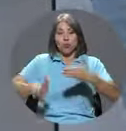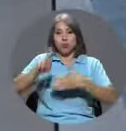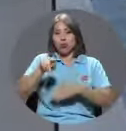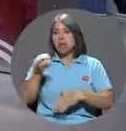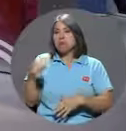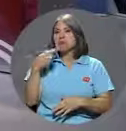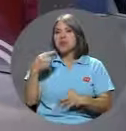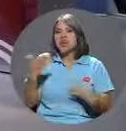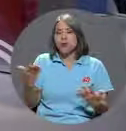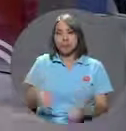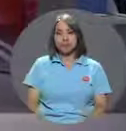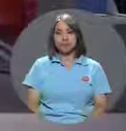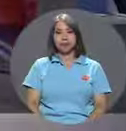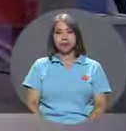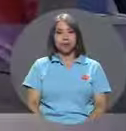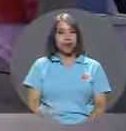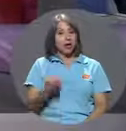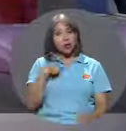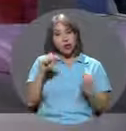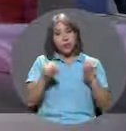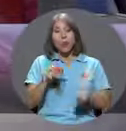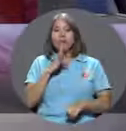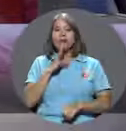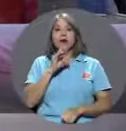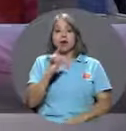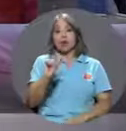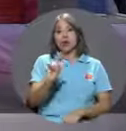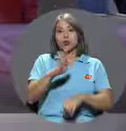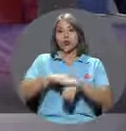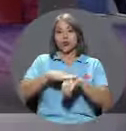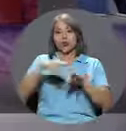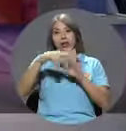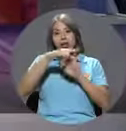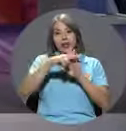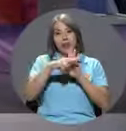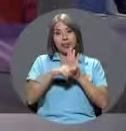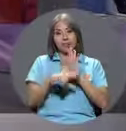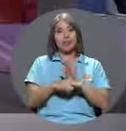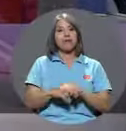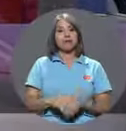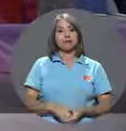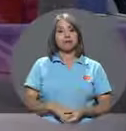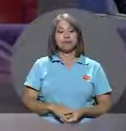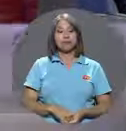comparten un poco en qué consiste. Bueno, yo le puedo hablar un poquito sobre la normativa.